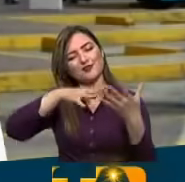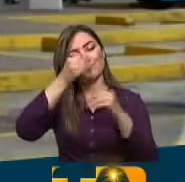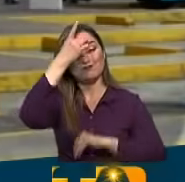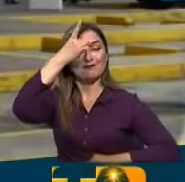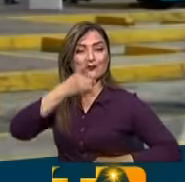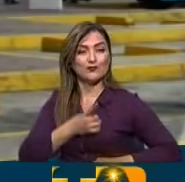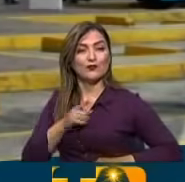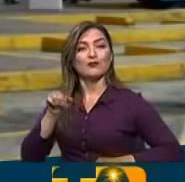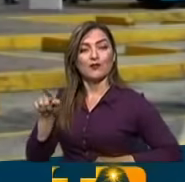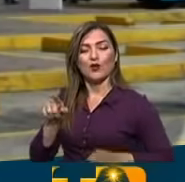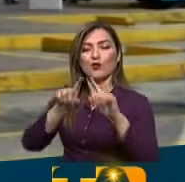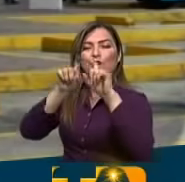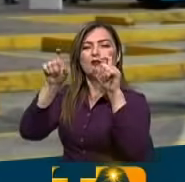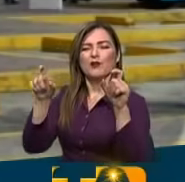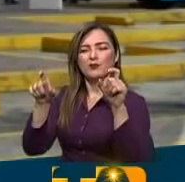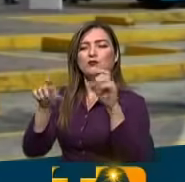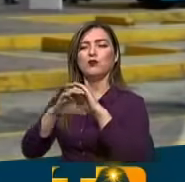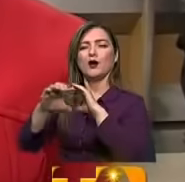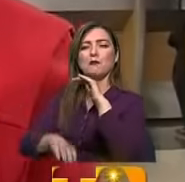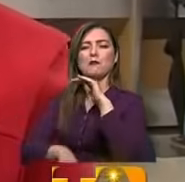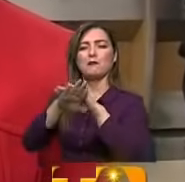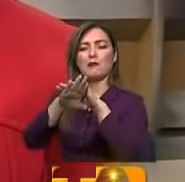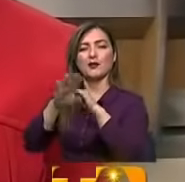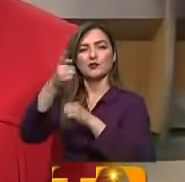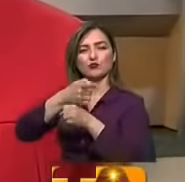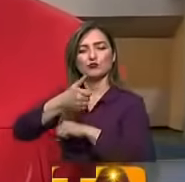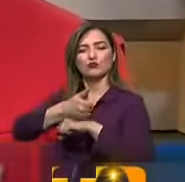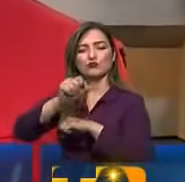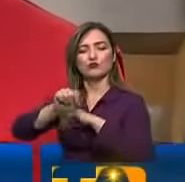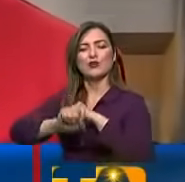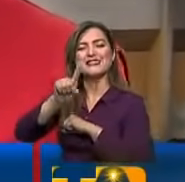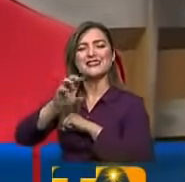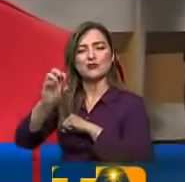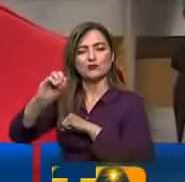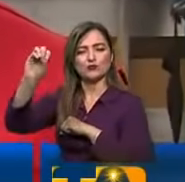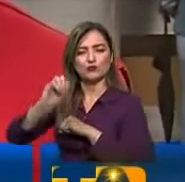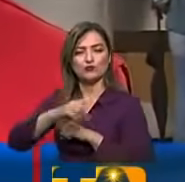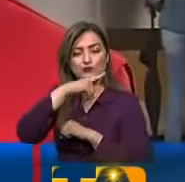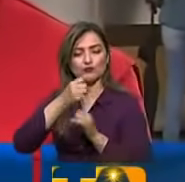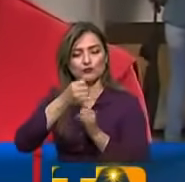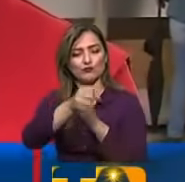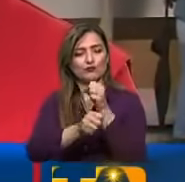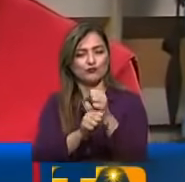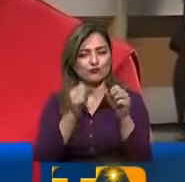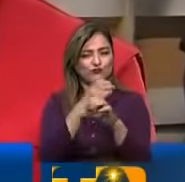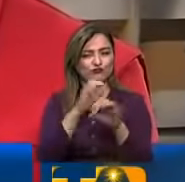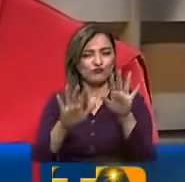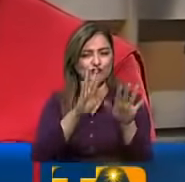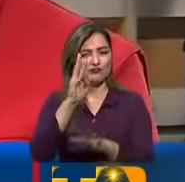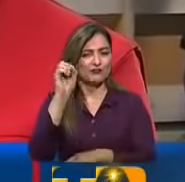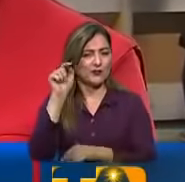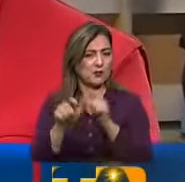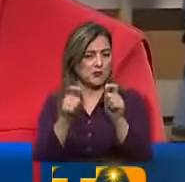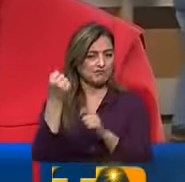tienen autorización para funcionar con el 100% de aforo. Para este feriado de fin de año tenemos una proyección cercana a